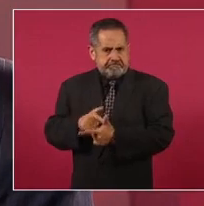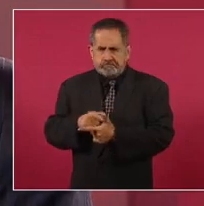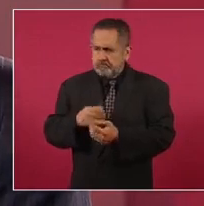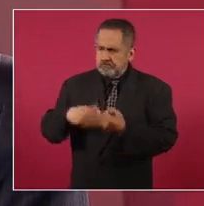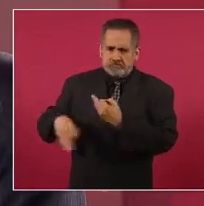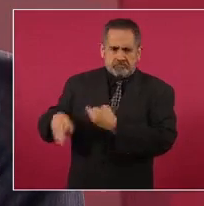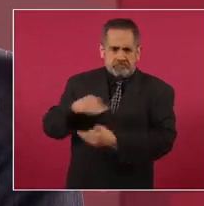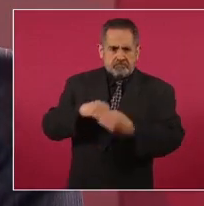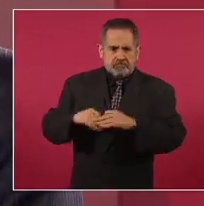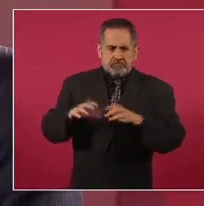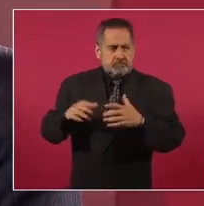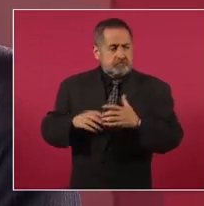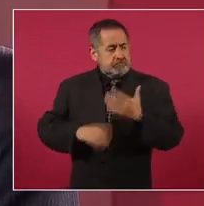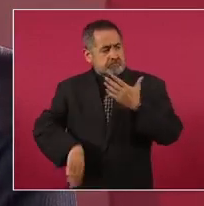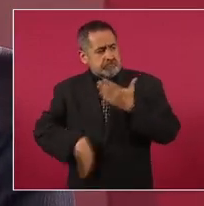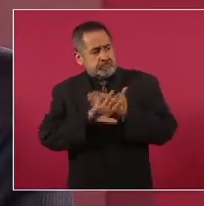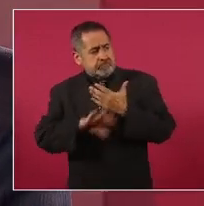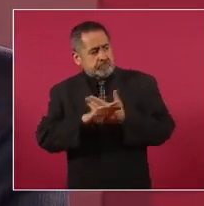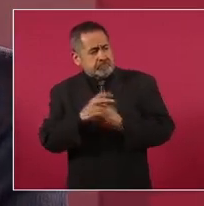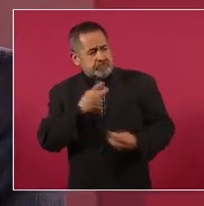todos los embates